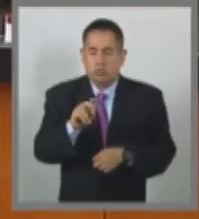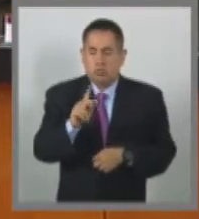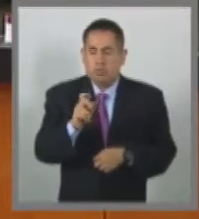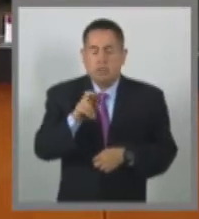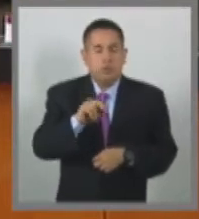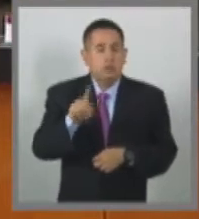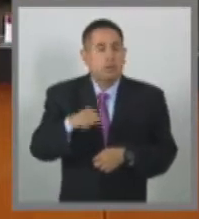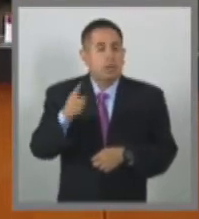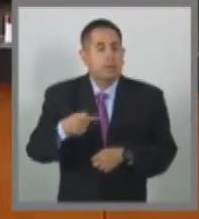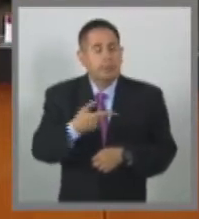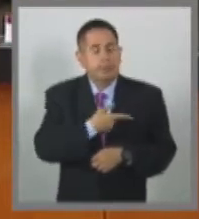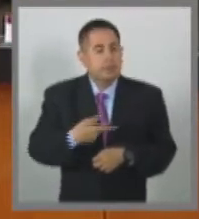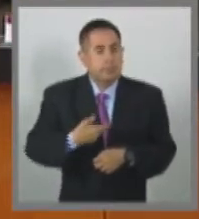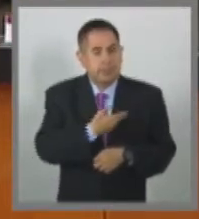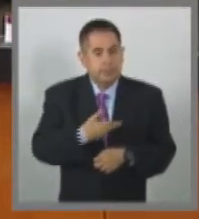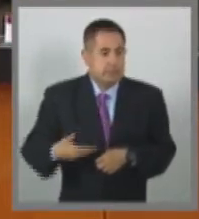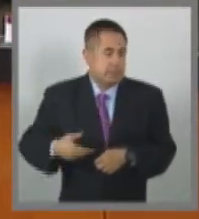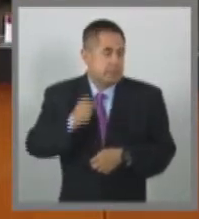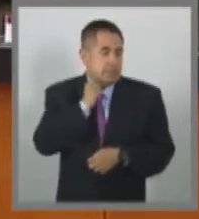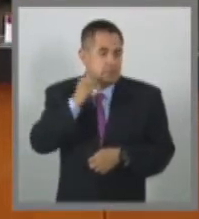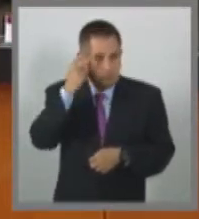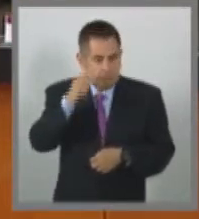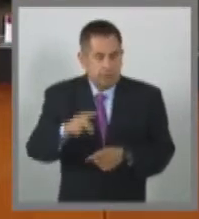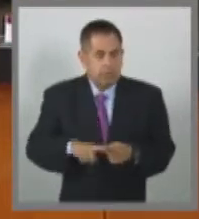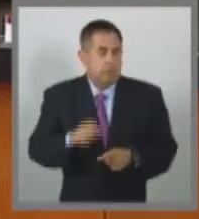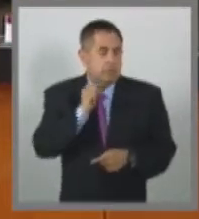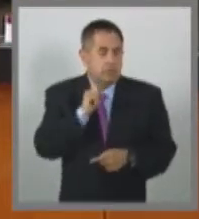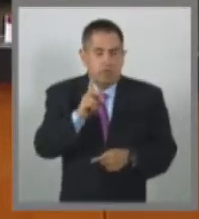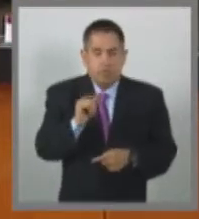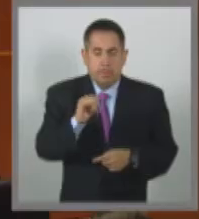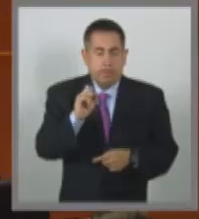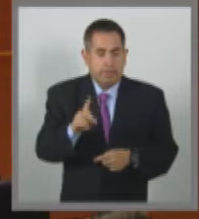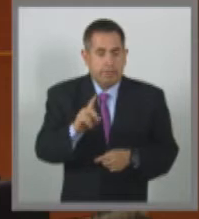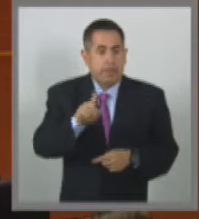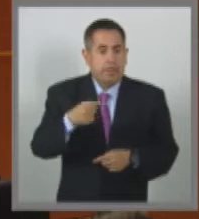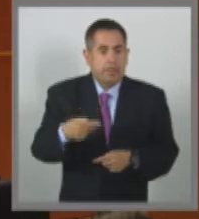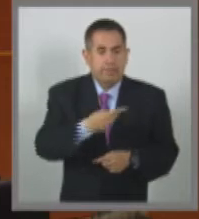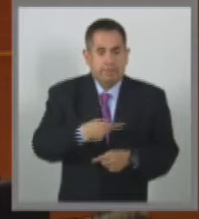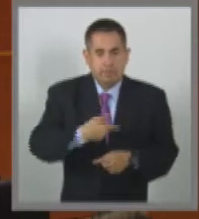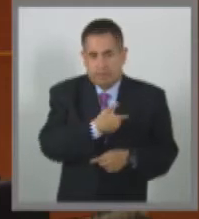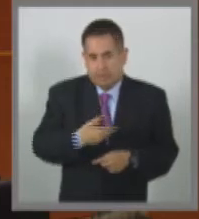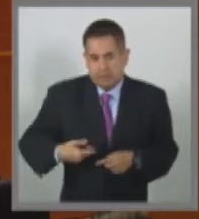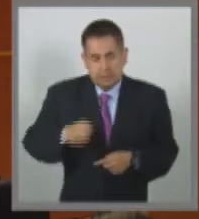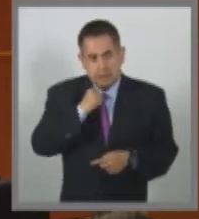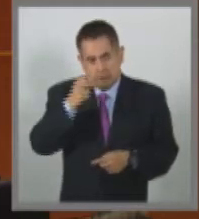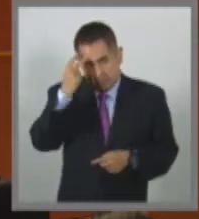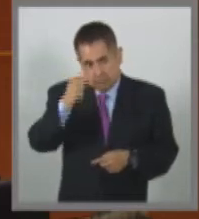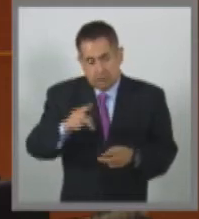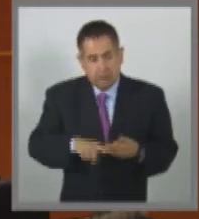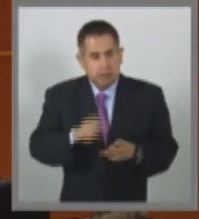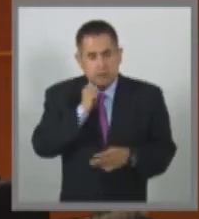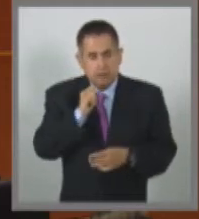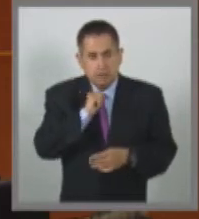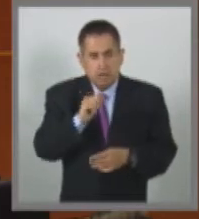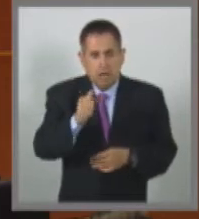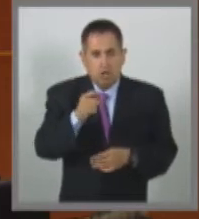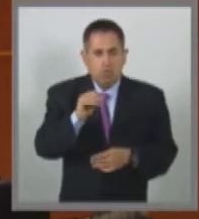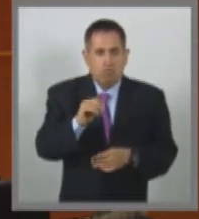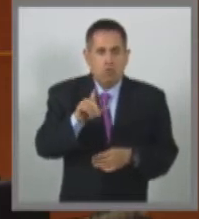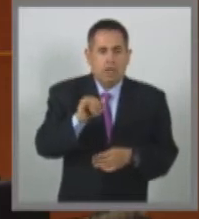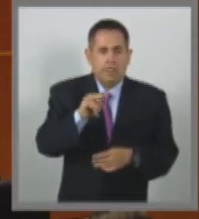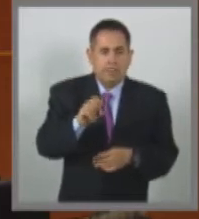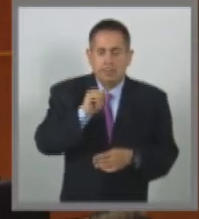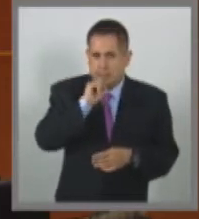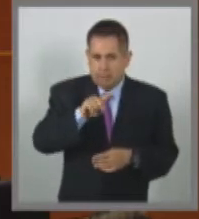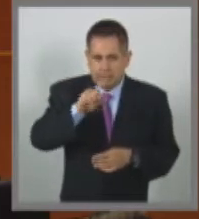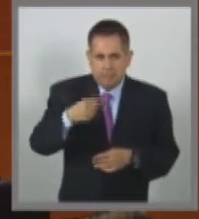Gaitán, vicepresidente del Senado de la República, el senador David Monreal Ávila, vicepresidente del Senado de la República, y el senador Adolfo Romero Lainas,